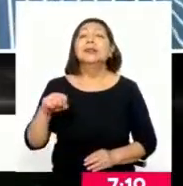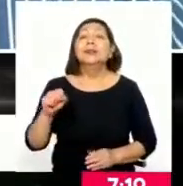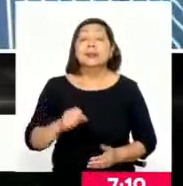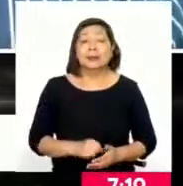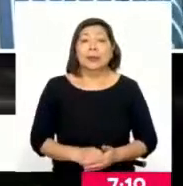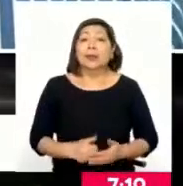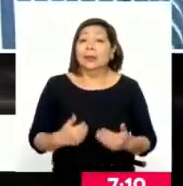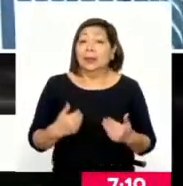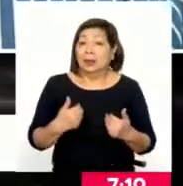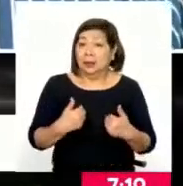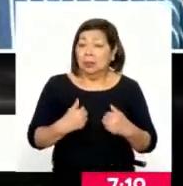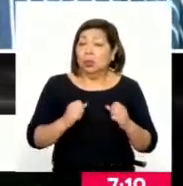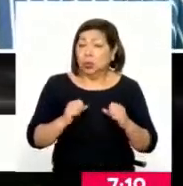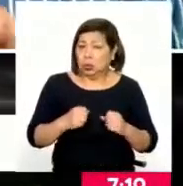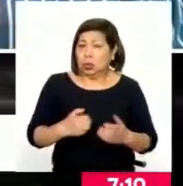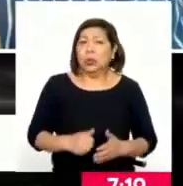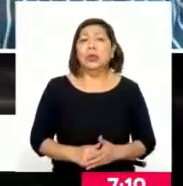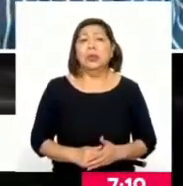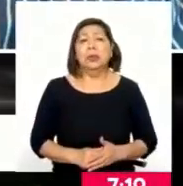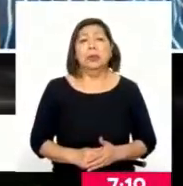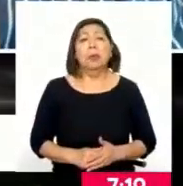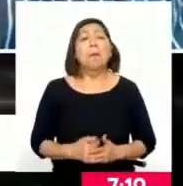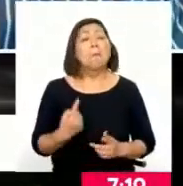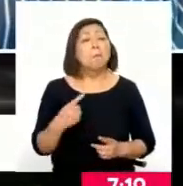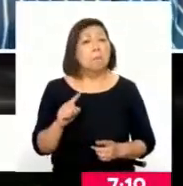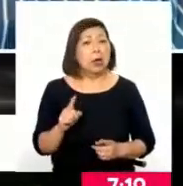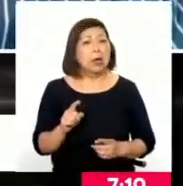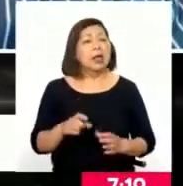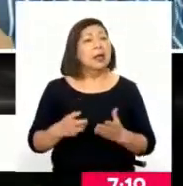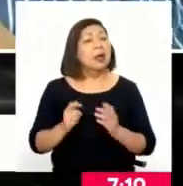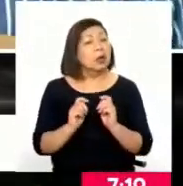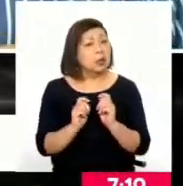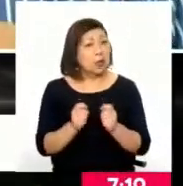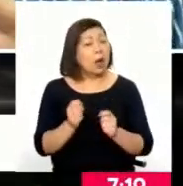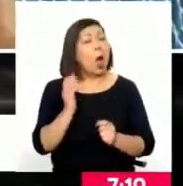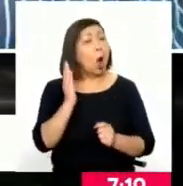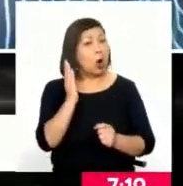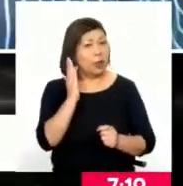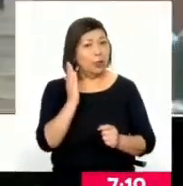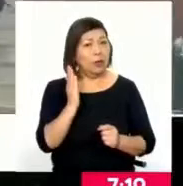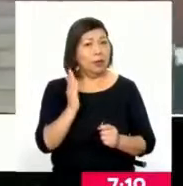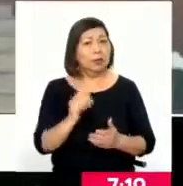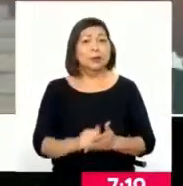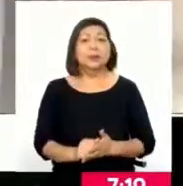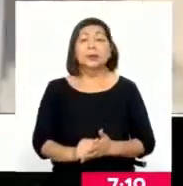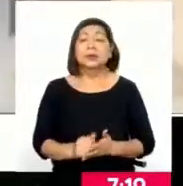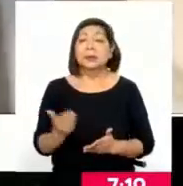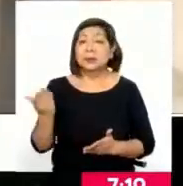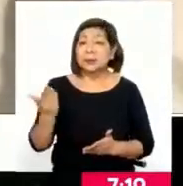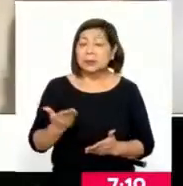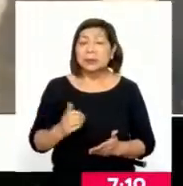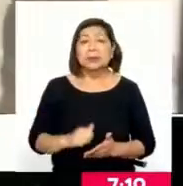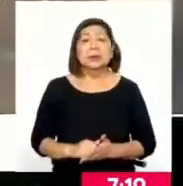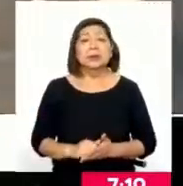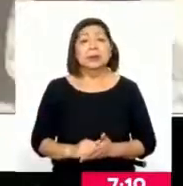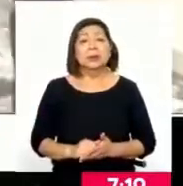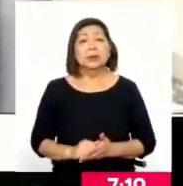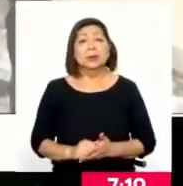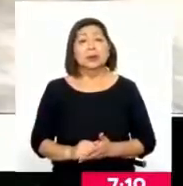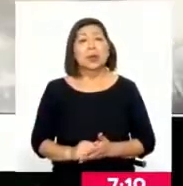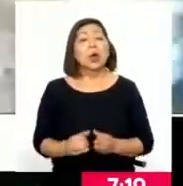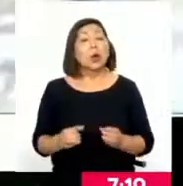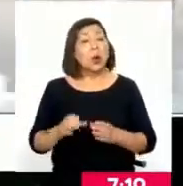Exacto. Tenemos la convicción de que las disposiciones que se han dado desde el Ejecutivo, desde